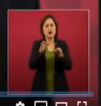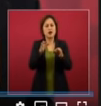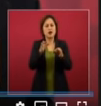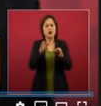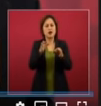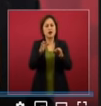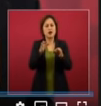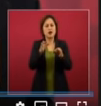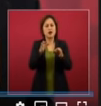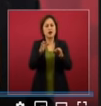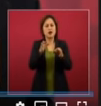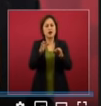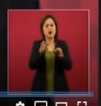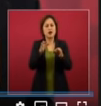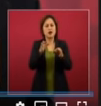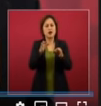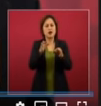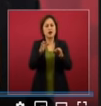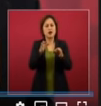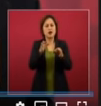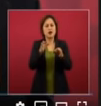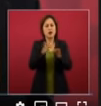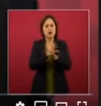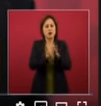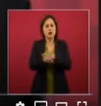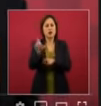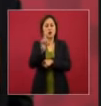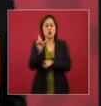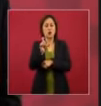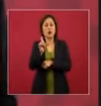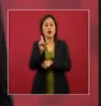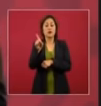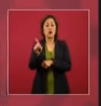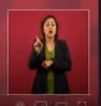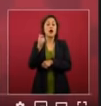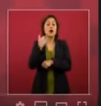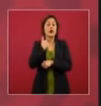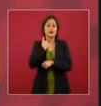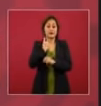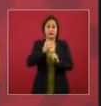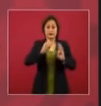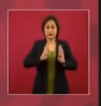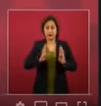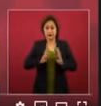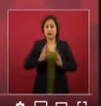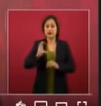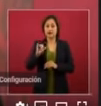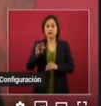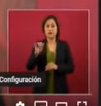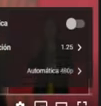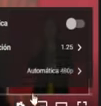cual lo que reveló el presidente López Obrador. General Cienfuegos, la nota diplomática que enviamos a